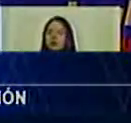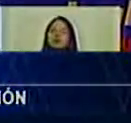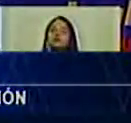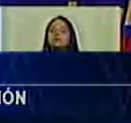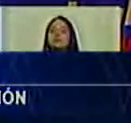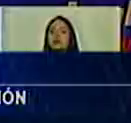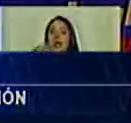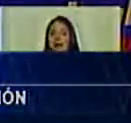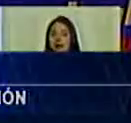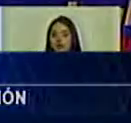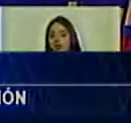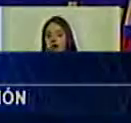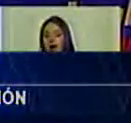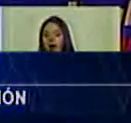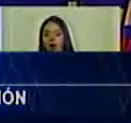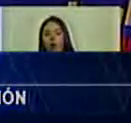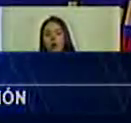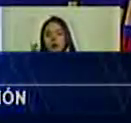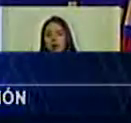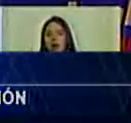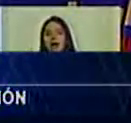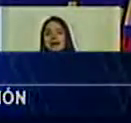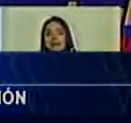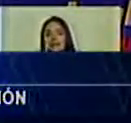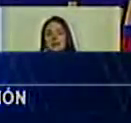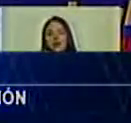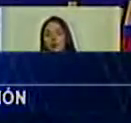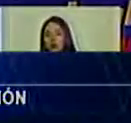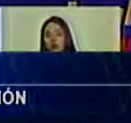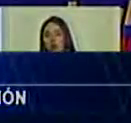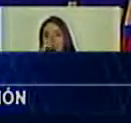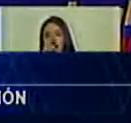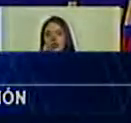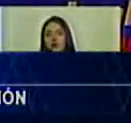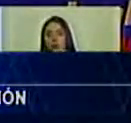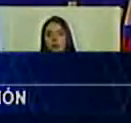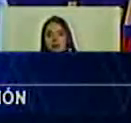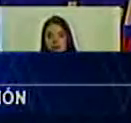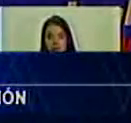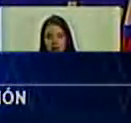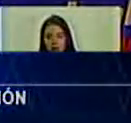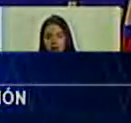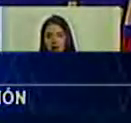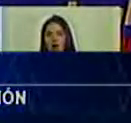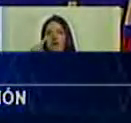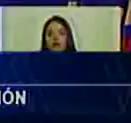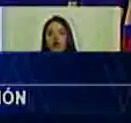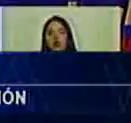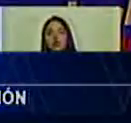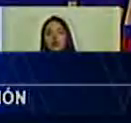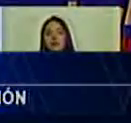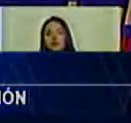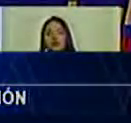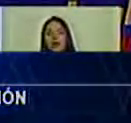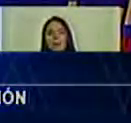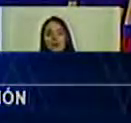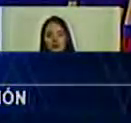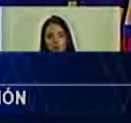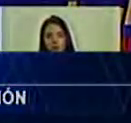de gobernador del 15 de octubre de 2017, y votaron 12 millones de personas, vayan